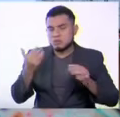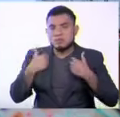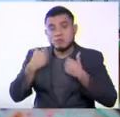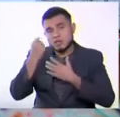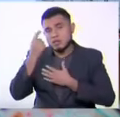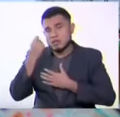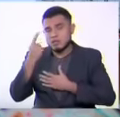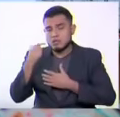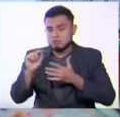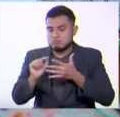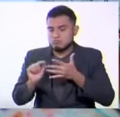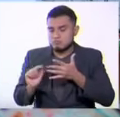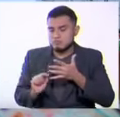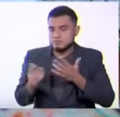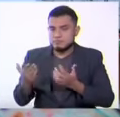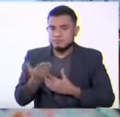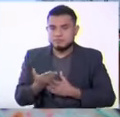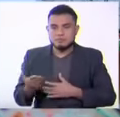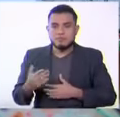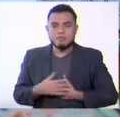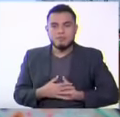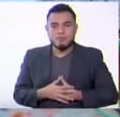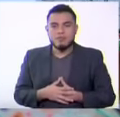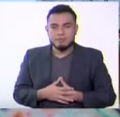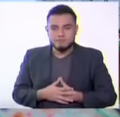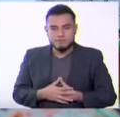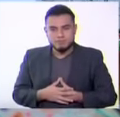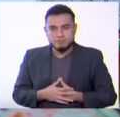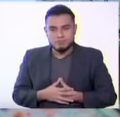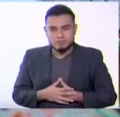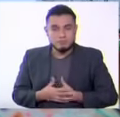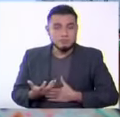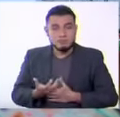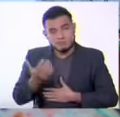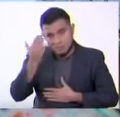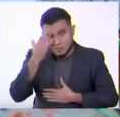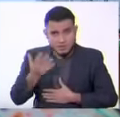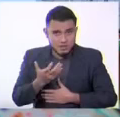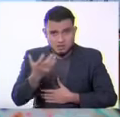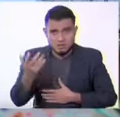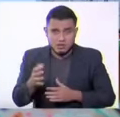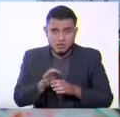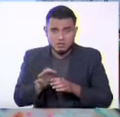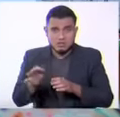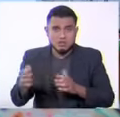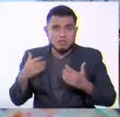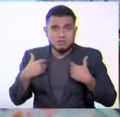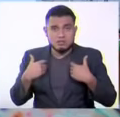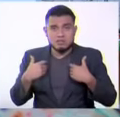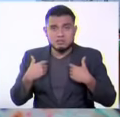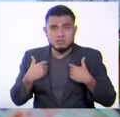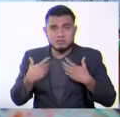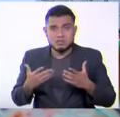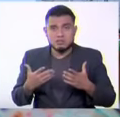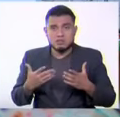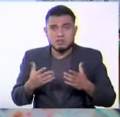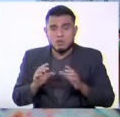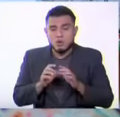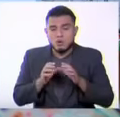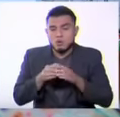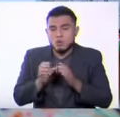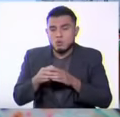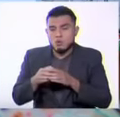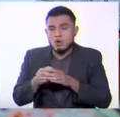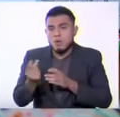características de los cromosomas primero. Sabemos que todas células contienen juegos de cromosomas o pares